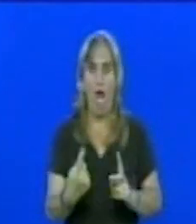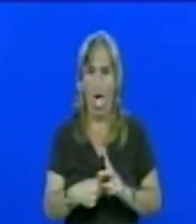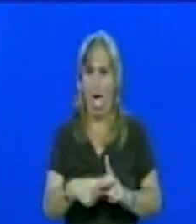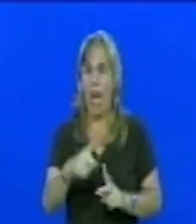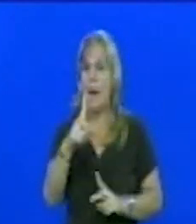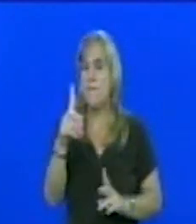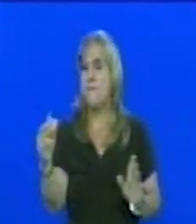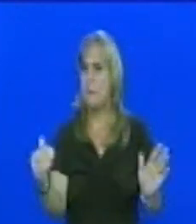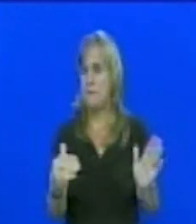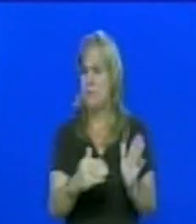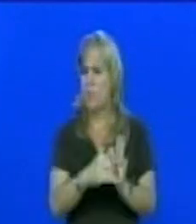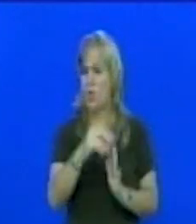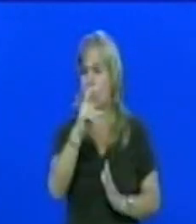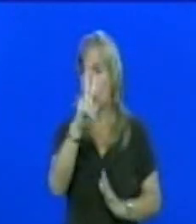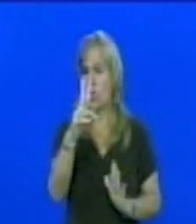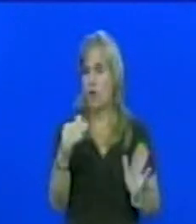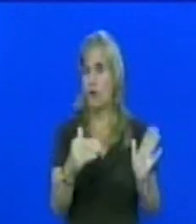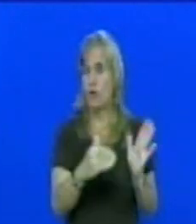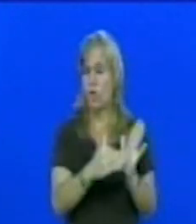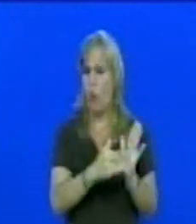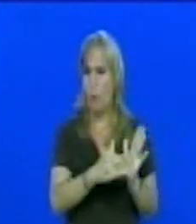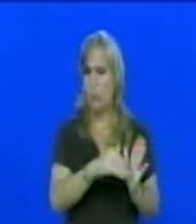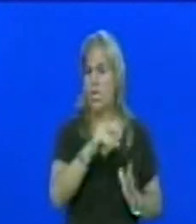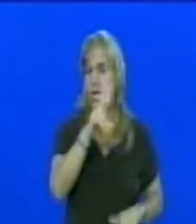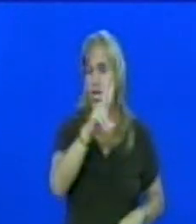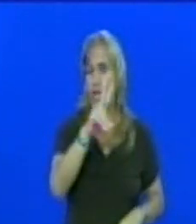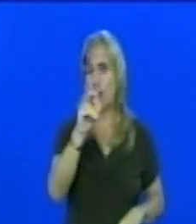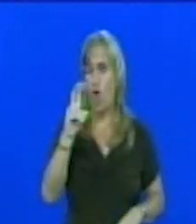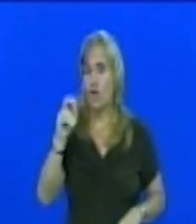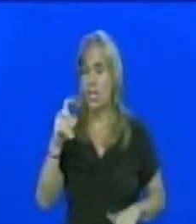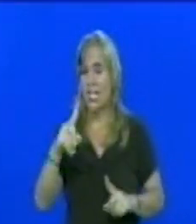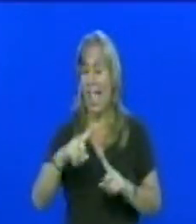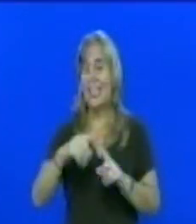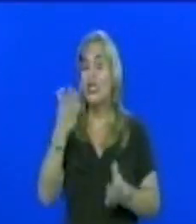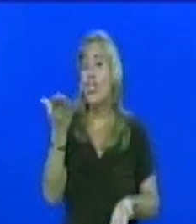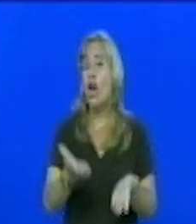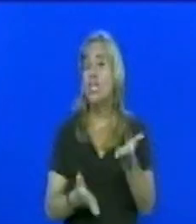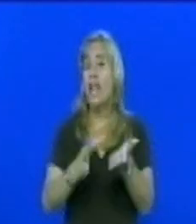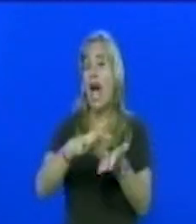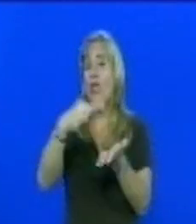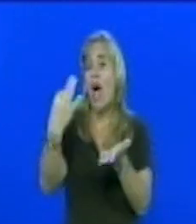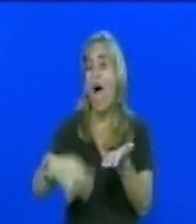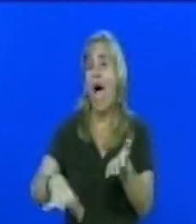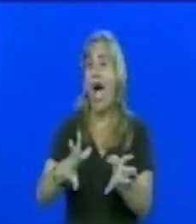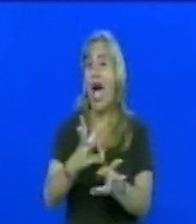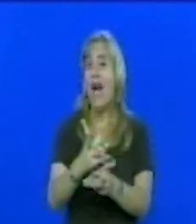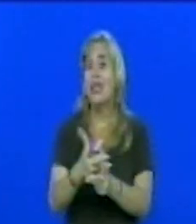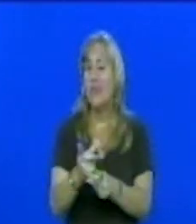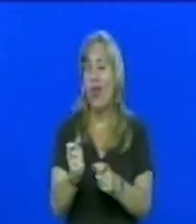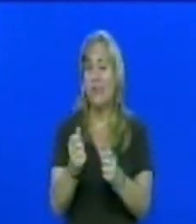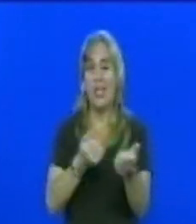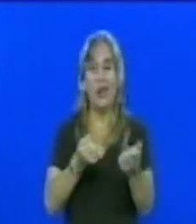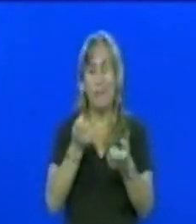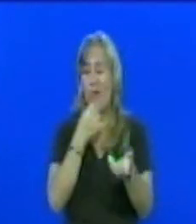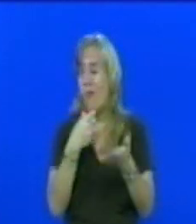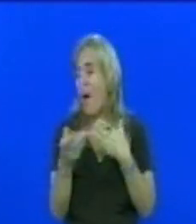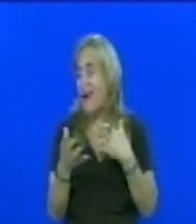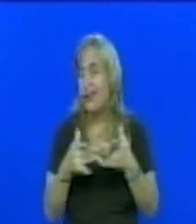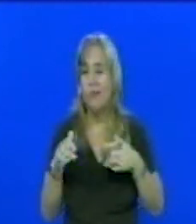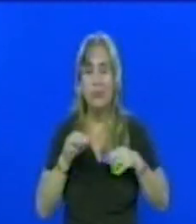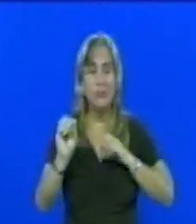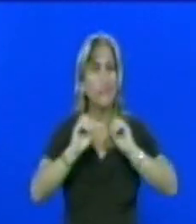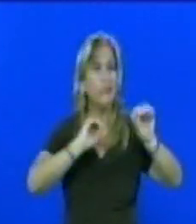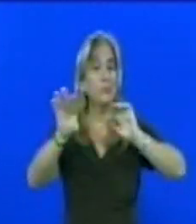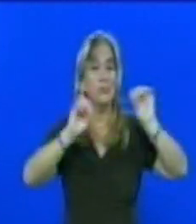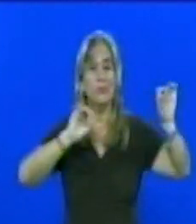aproximadamente 2200 toneladas que tenemos que extraer del puerto con todos los medios que aparezcan y dar respuesta lo más